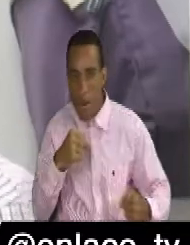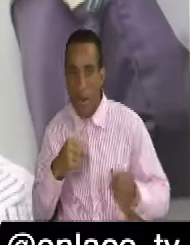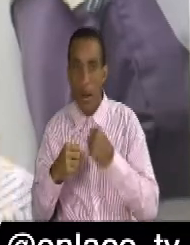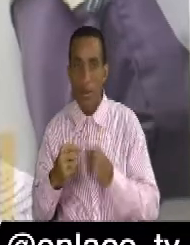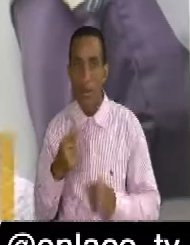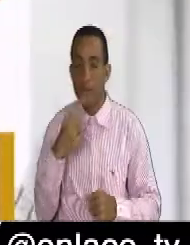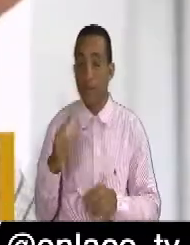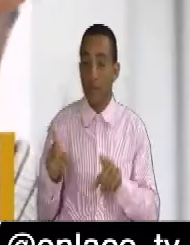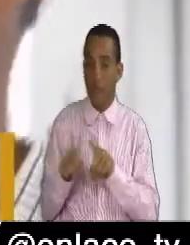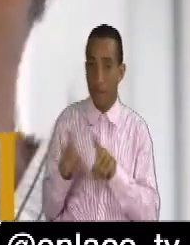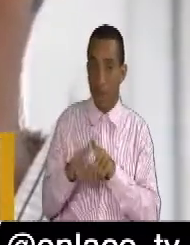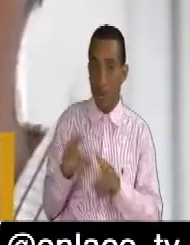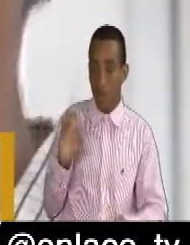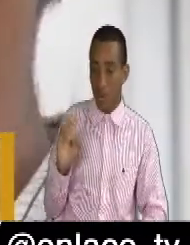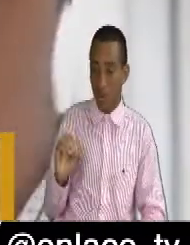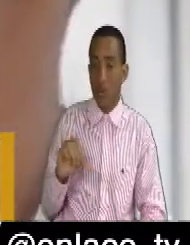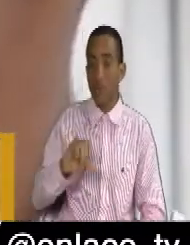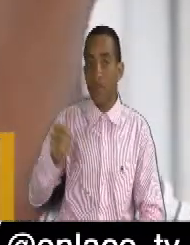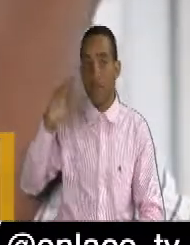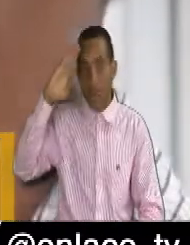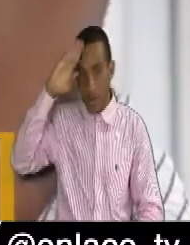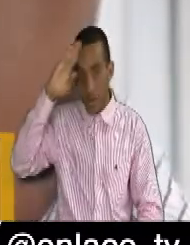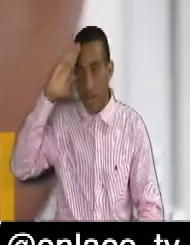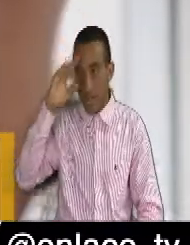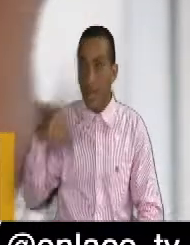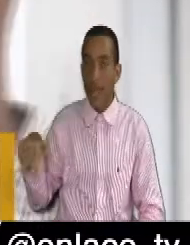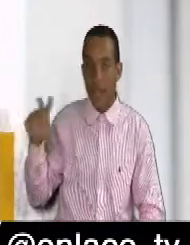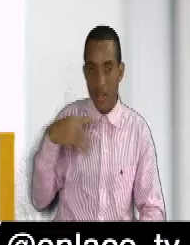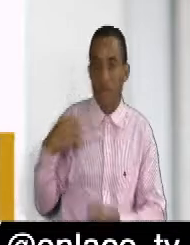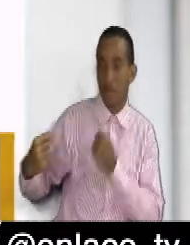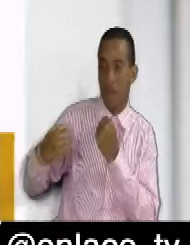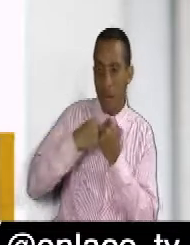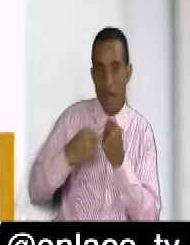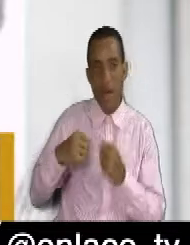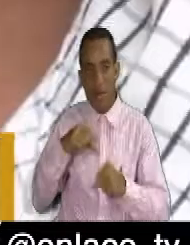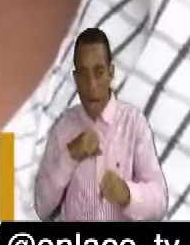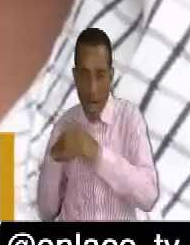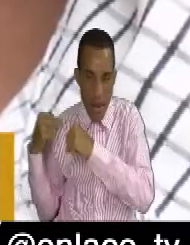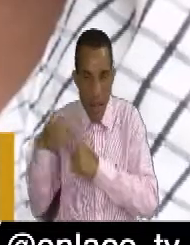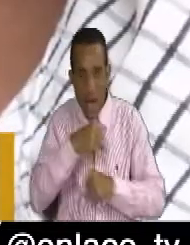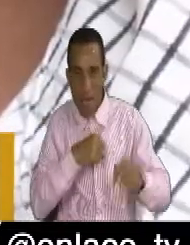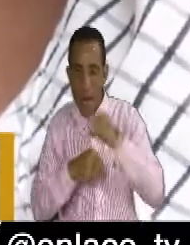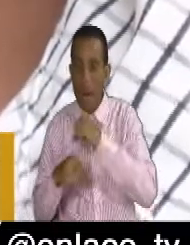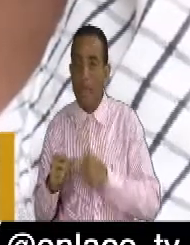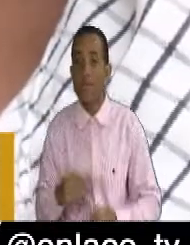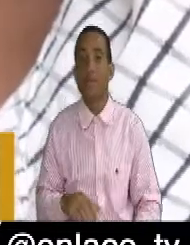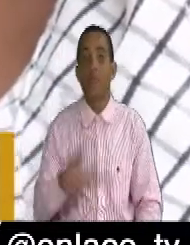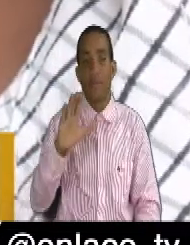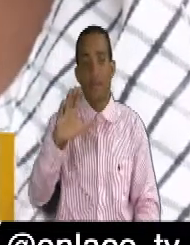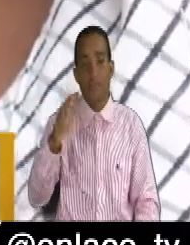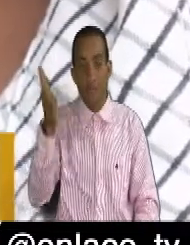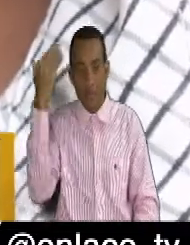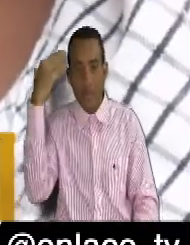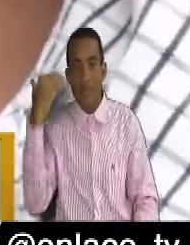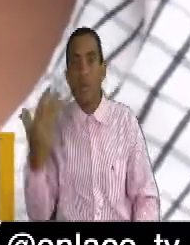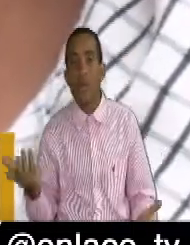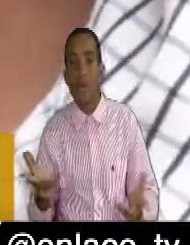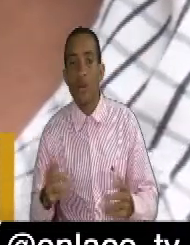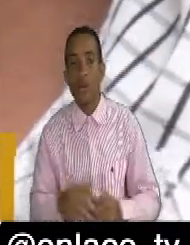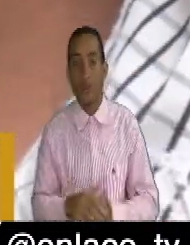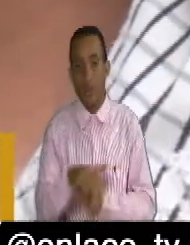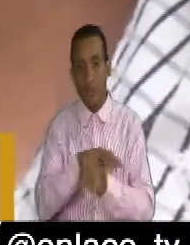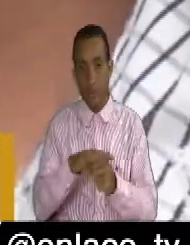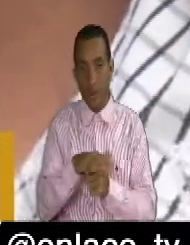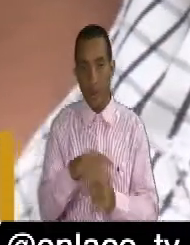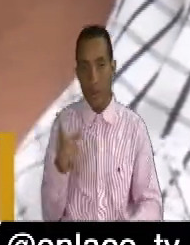junto con su hermano por uniformados de la policía en medio de un retén de registro y control que estaba ubicado en inmediaciones al barrio